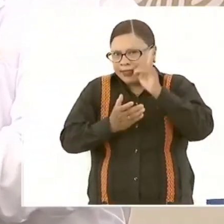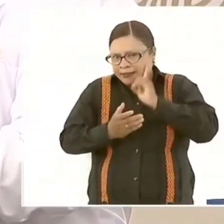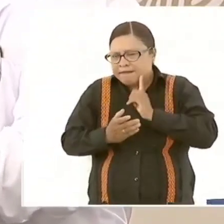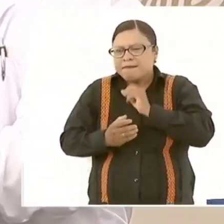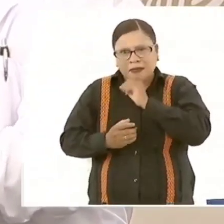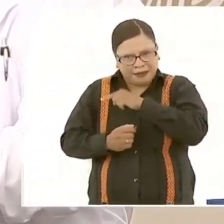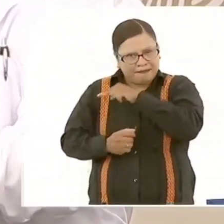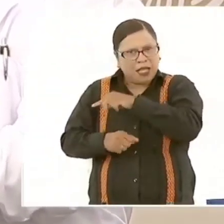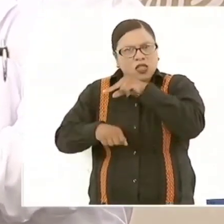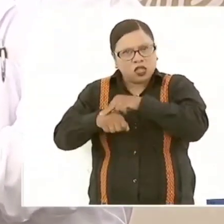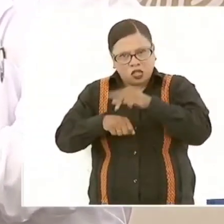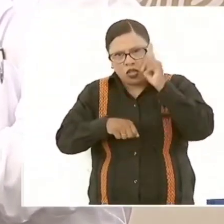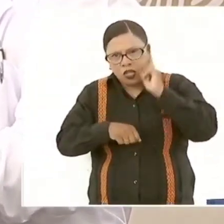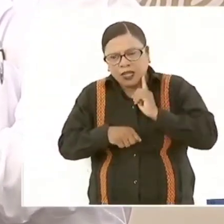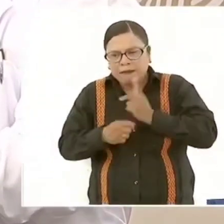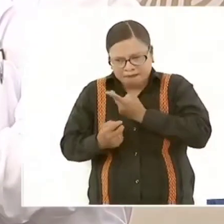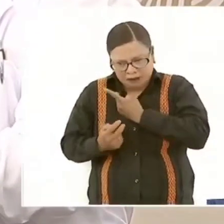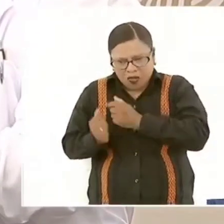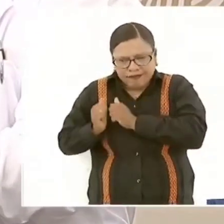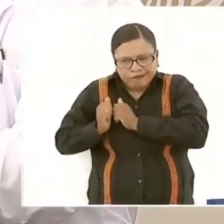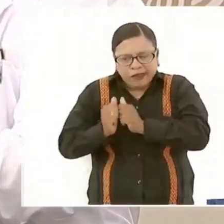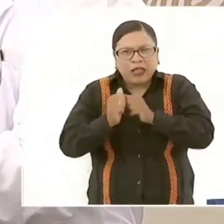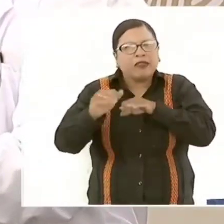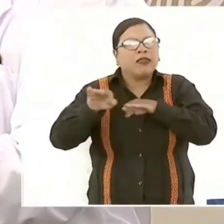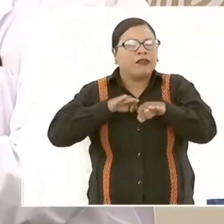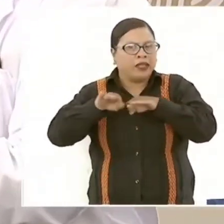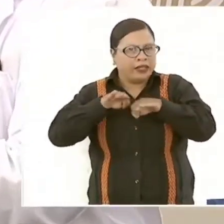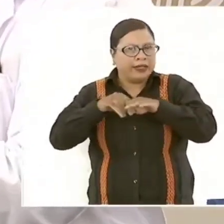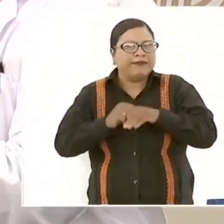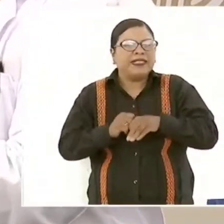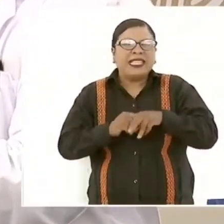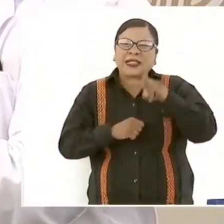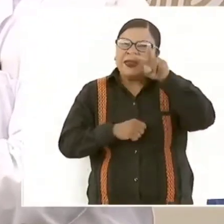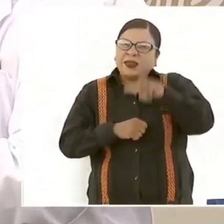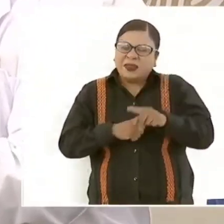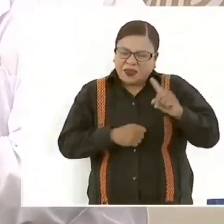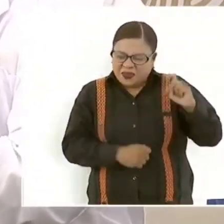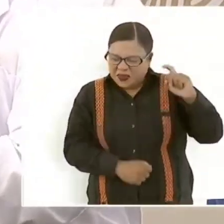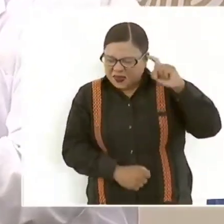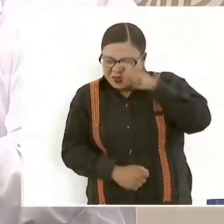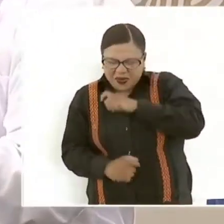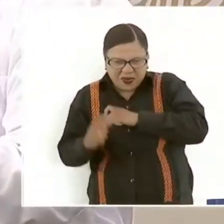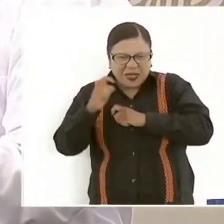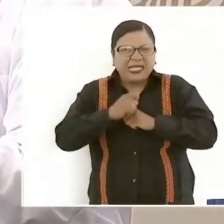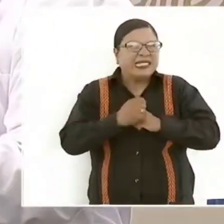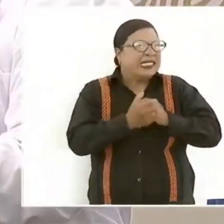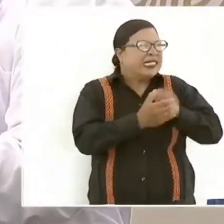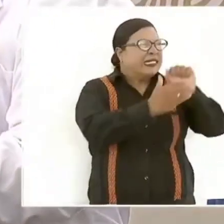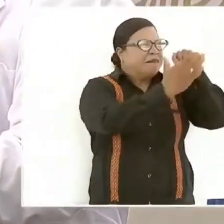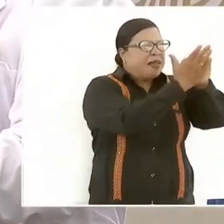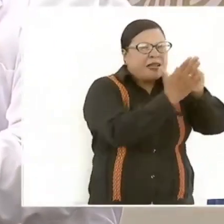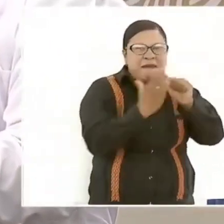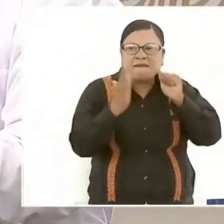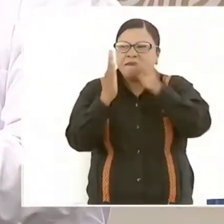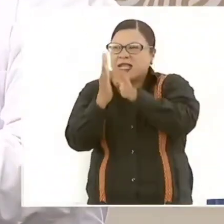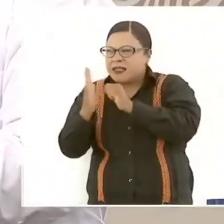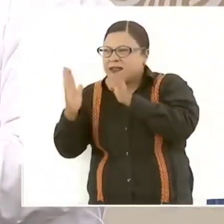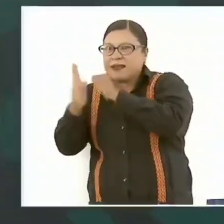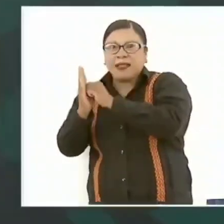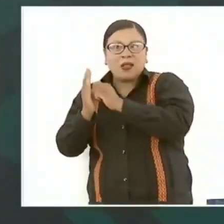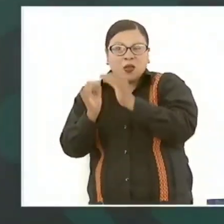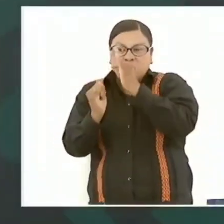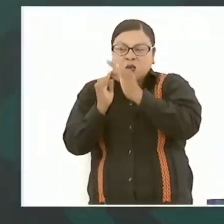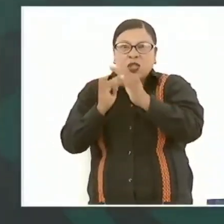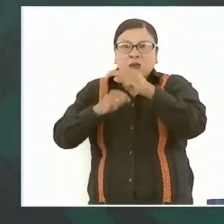médico, y la oportunidad de trabajar. Fueron tiempos difíciles, tocar muchas puertas, hasta que un médico